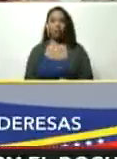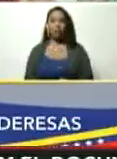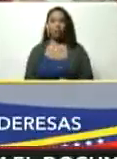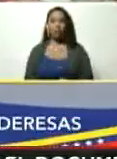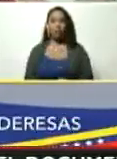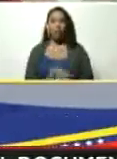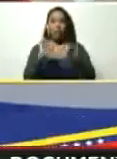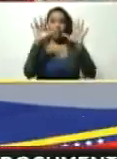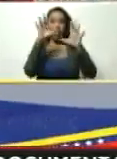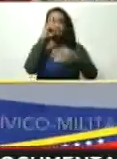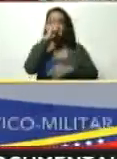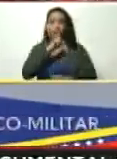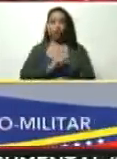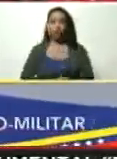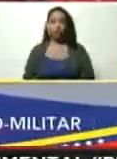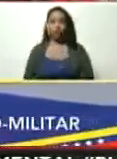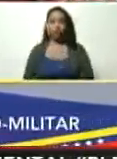10 años